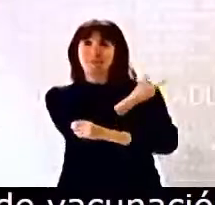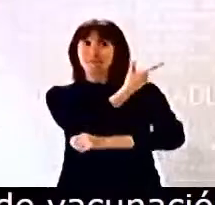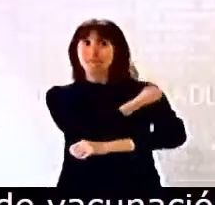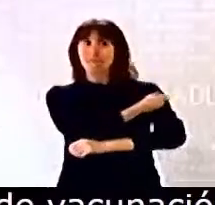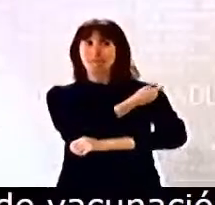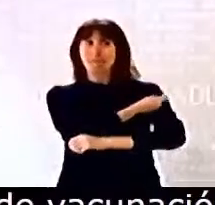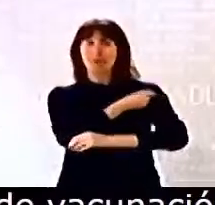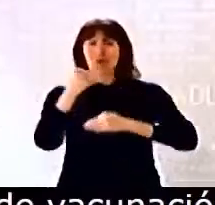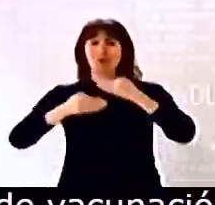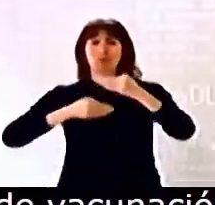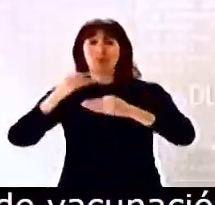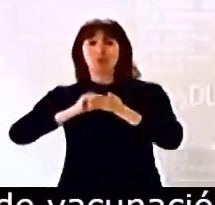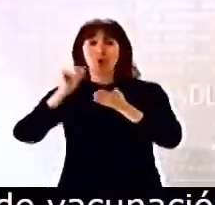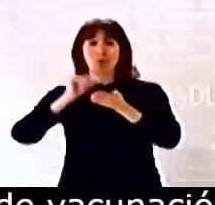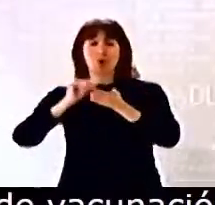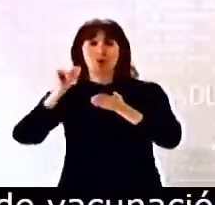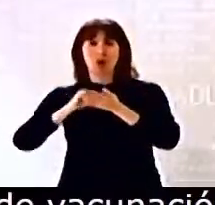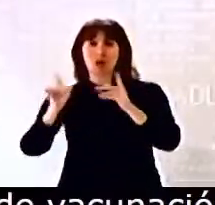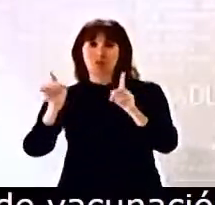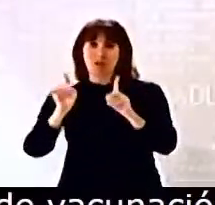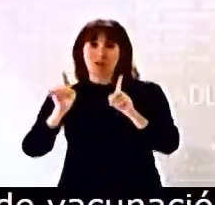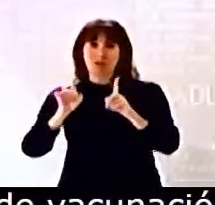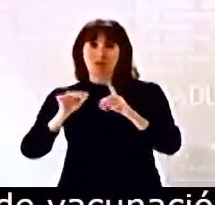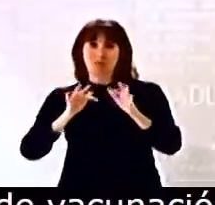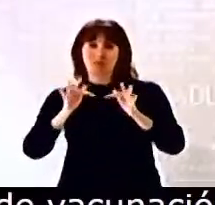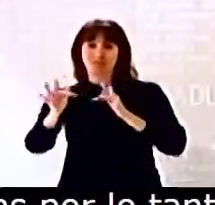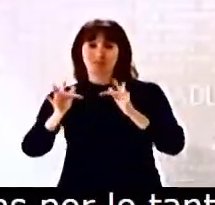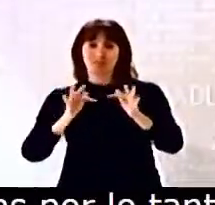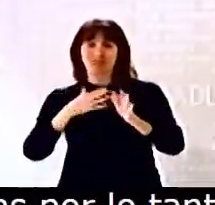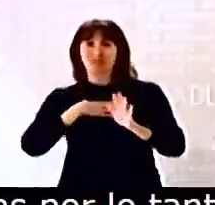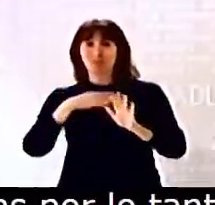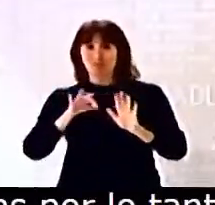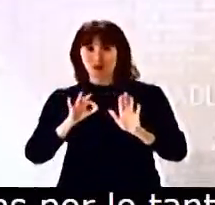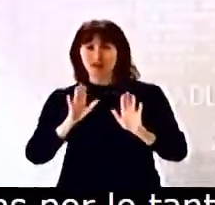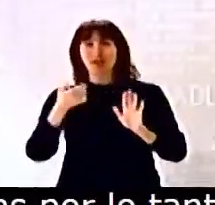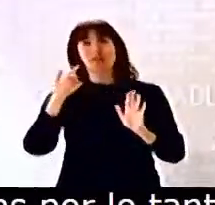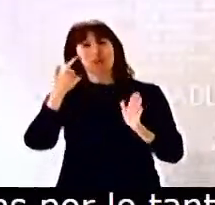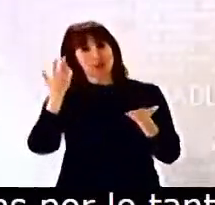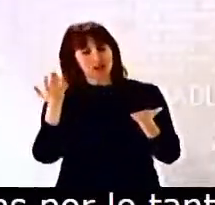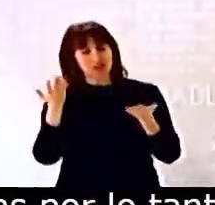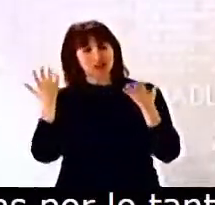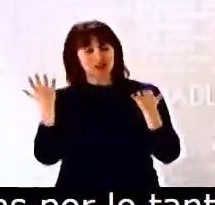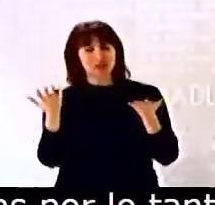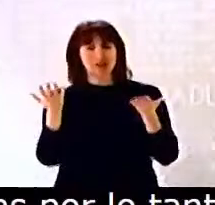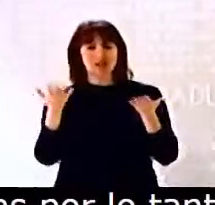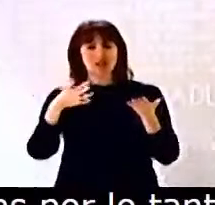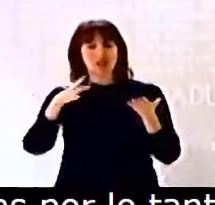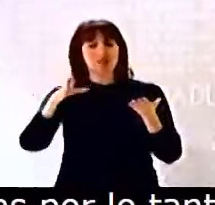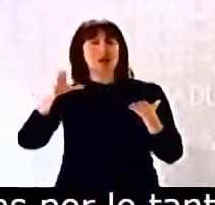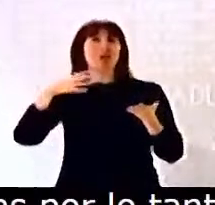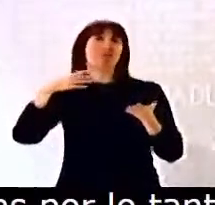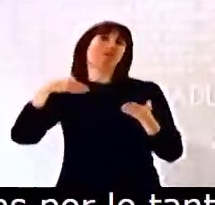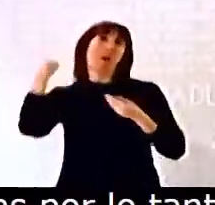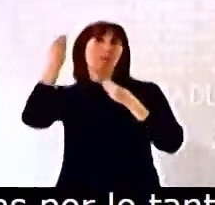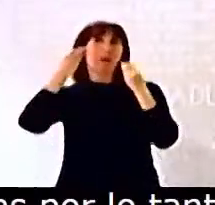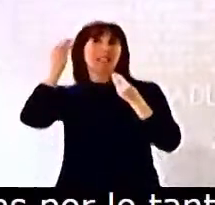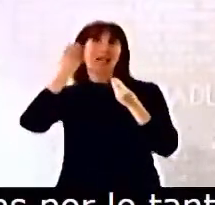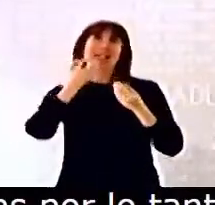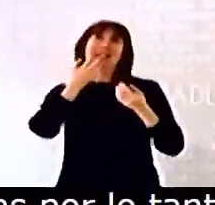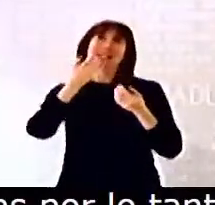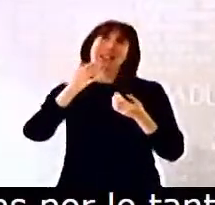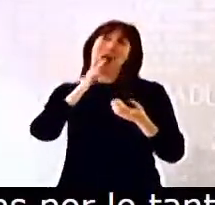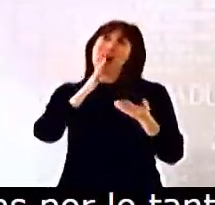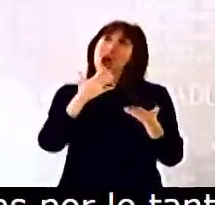lo largo de todo el tiempo. Entonces, no se puede hacer la regla de 3 de si yo